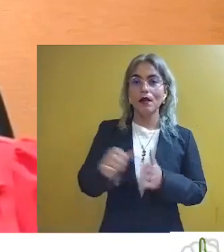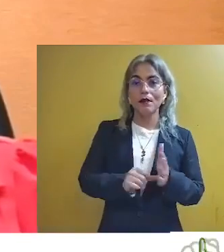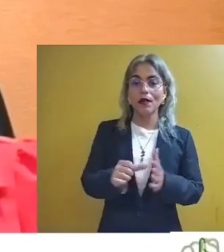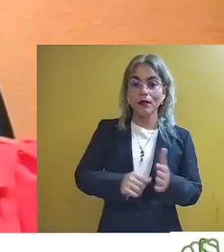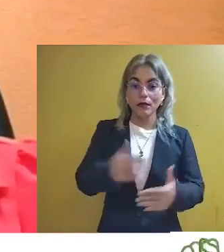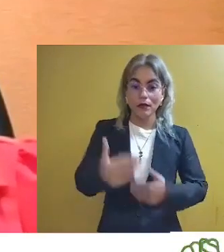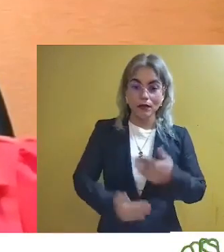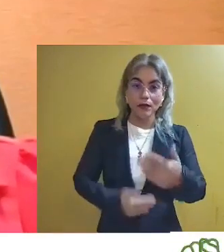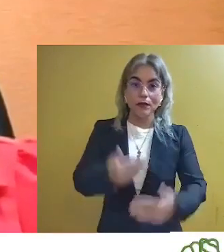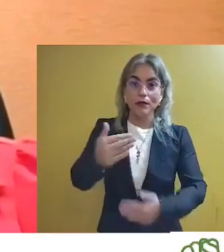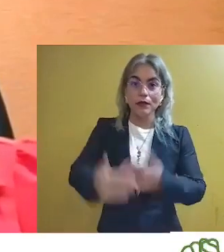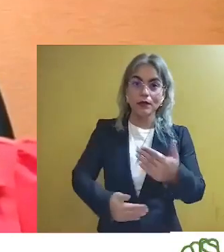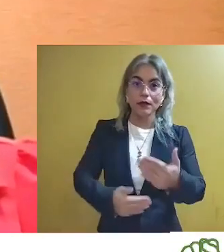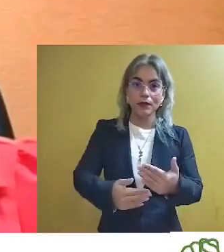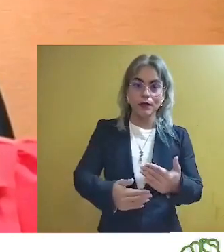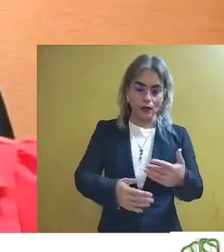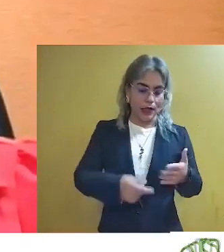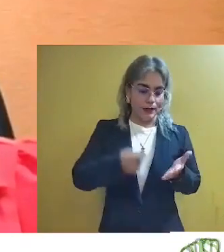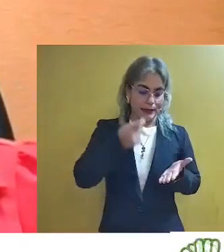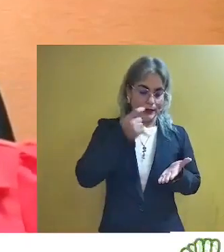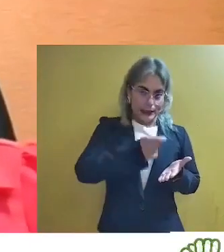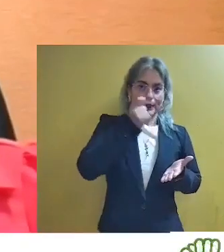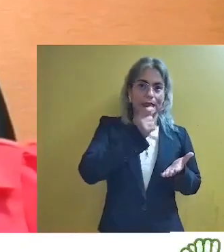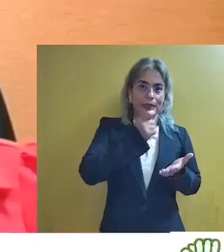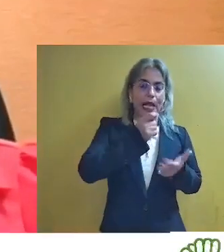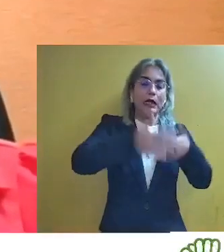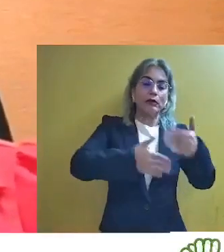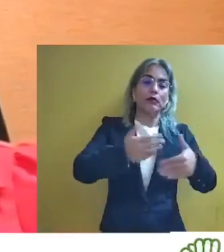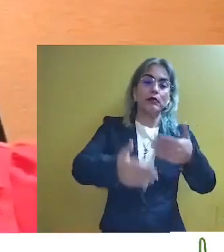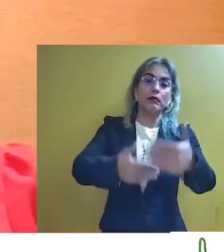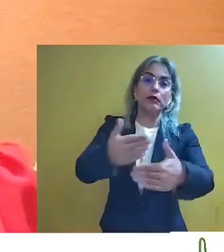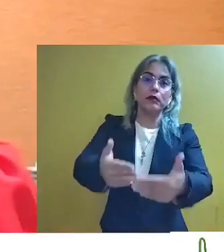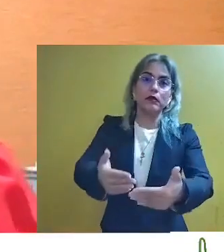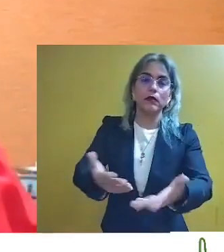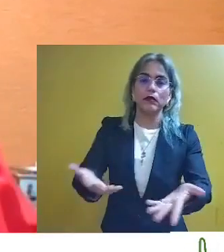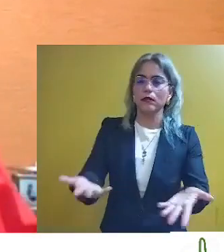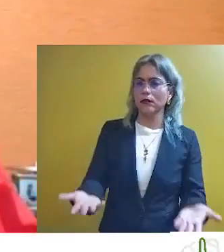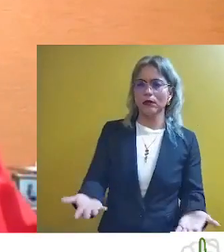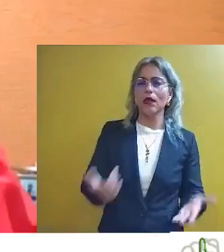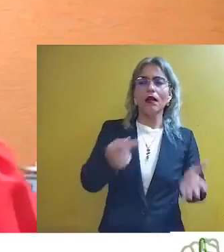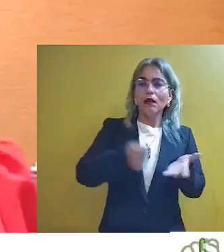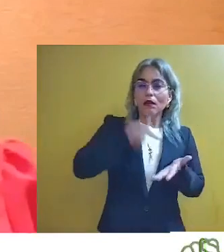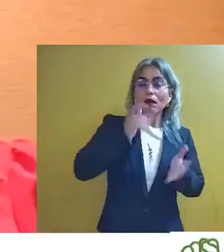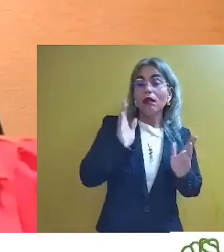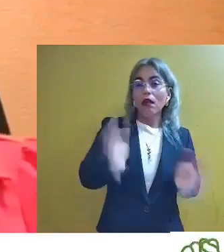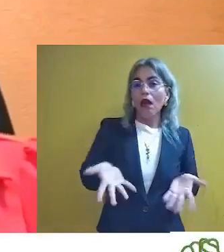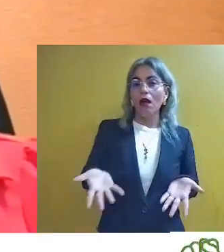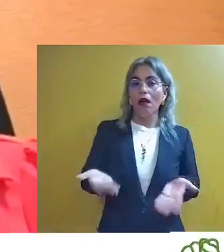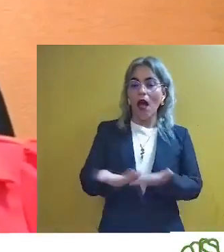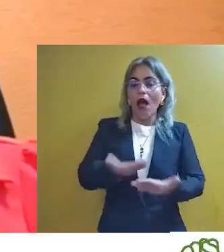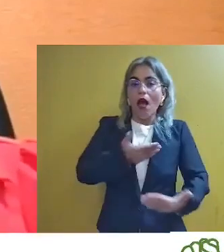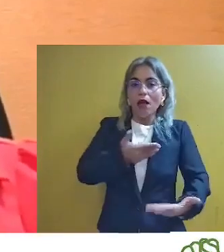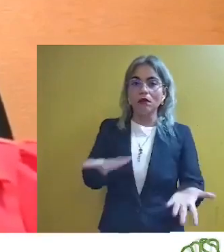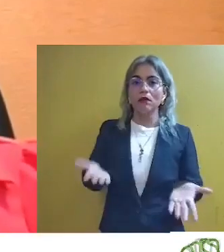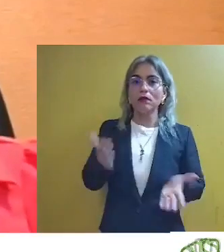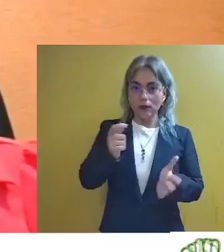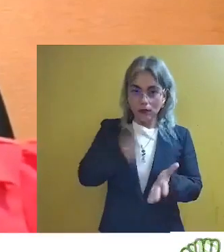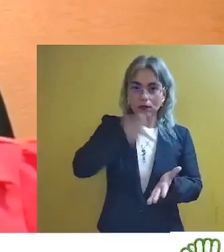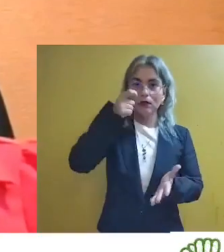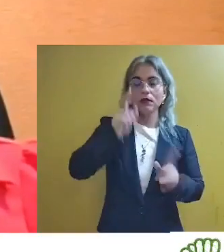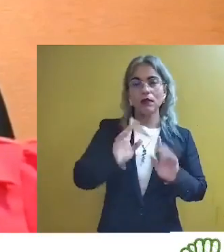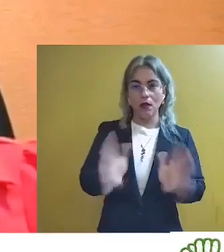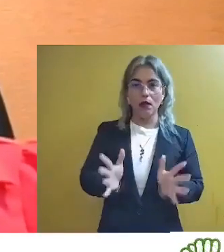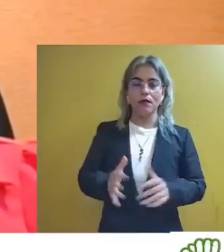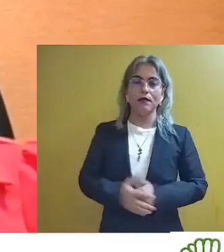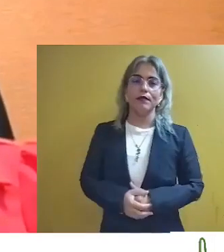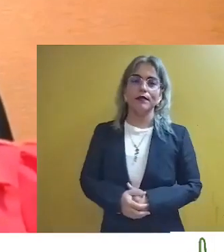haberse dictado la sentencia que, insisto, es cosa juzgada y firme. Entonces, este dictamen